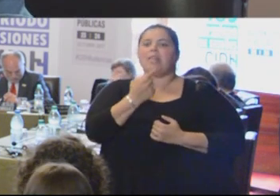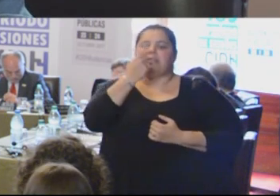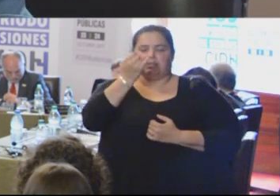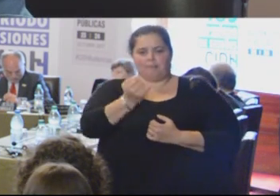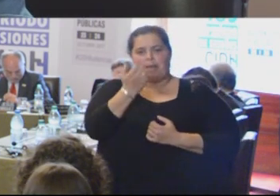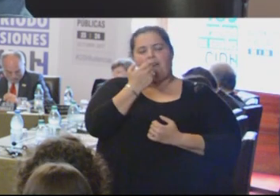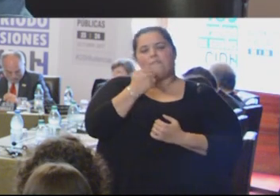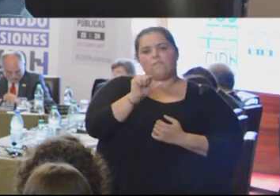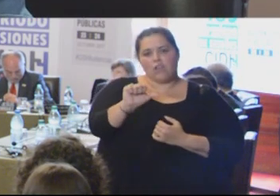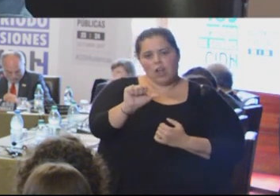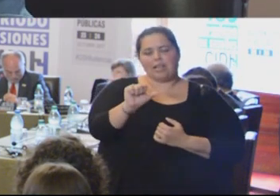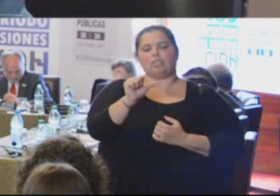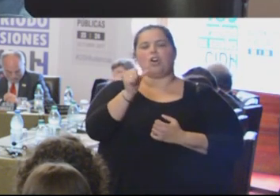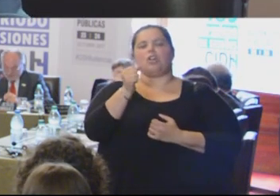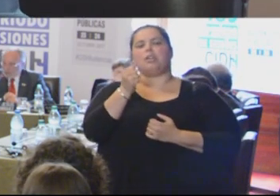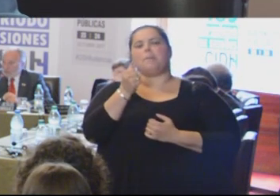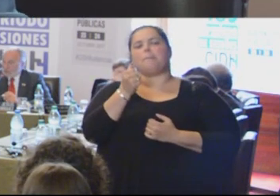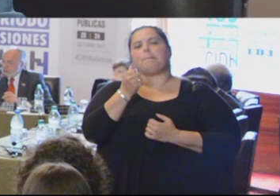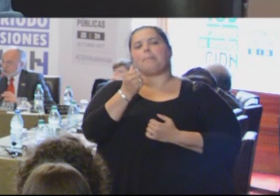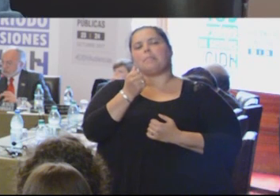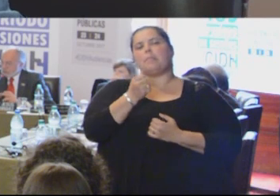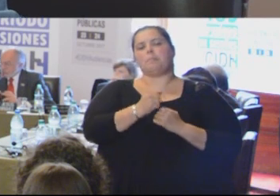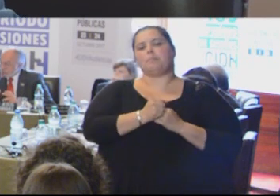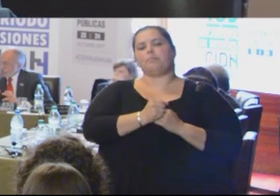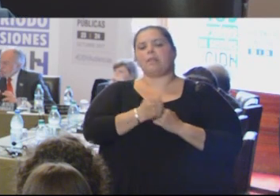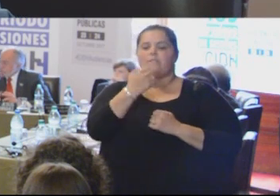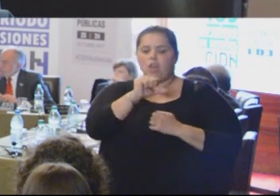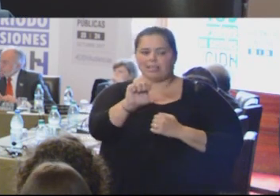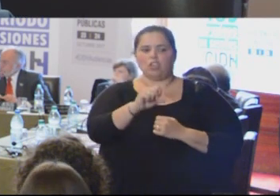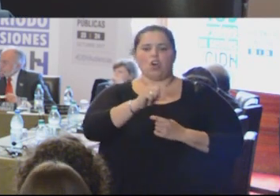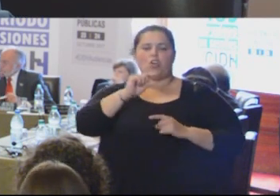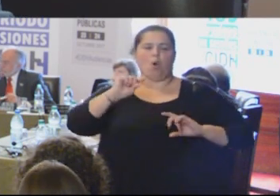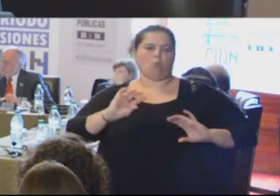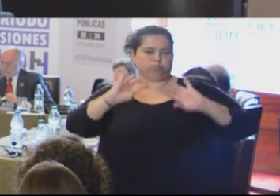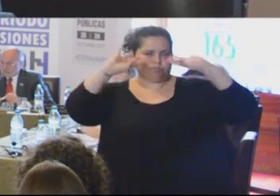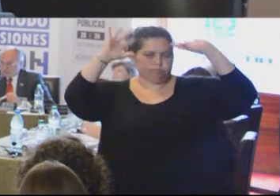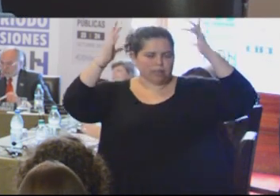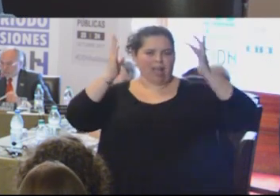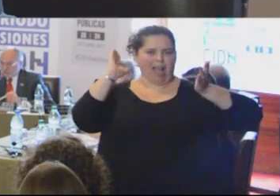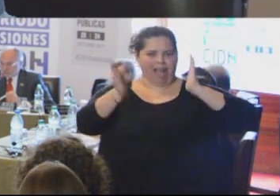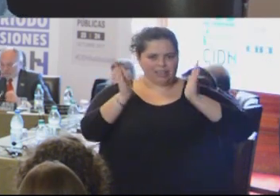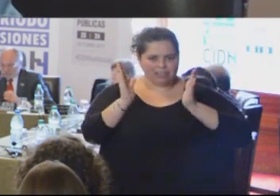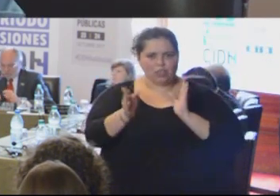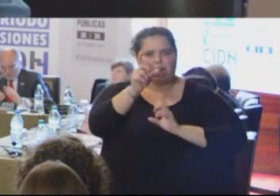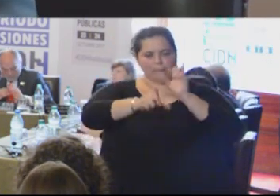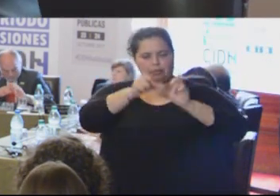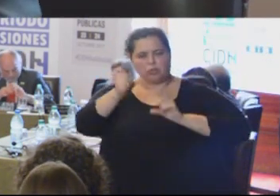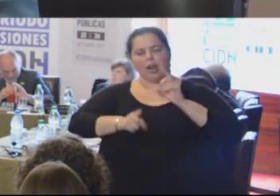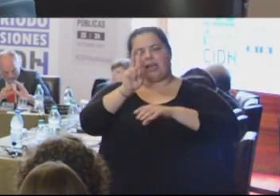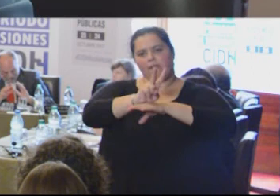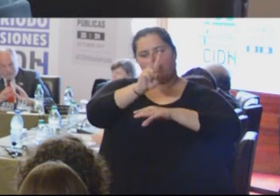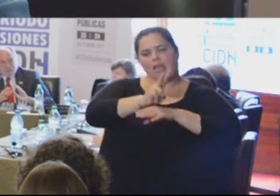a la luz a las agresiones a las defensoras y defensores de derechos humanos